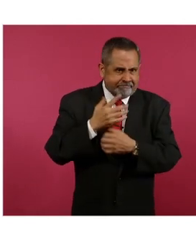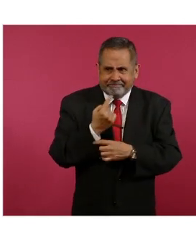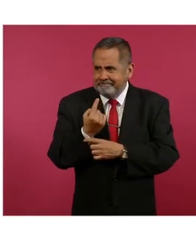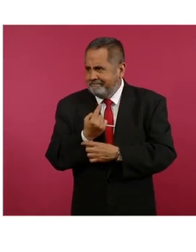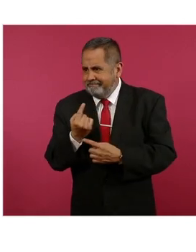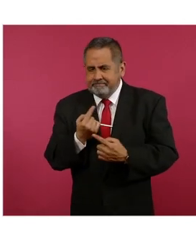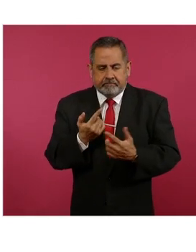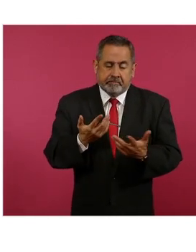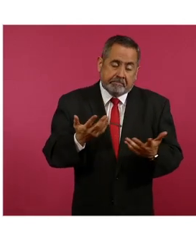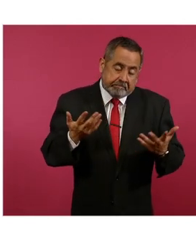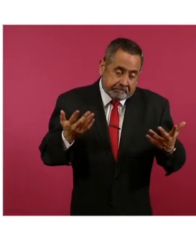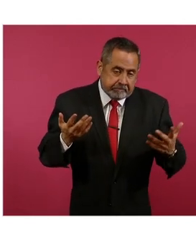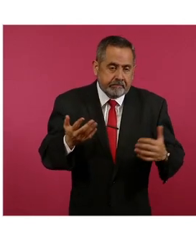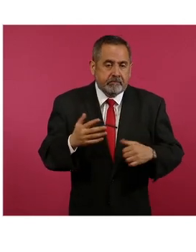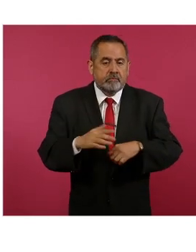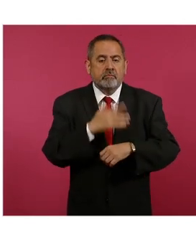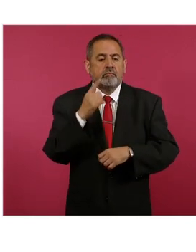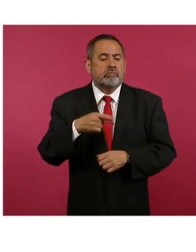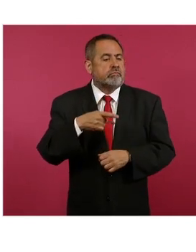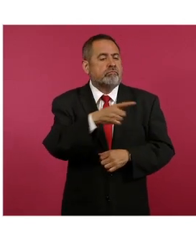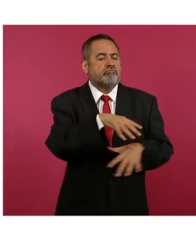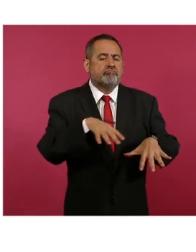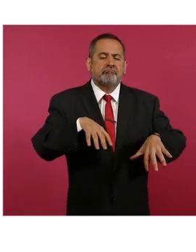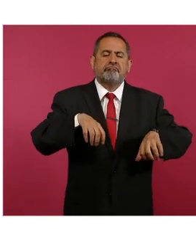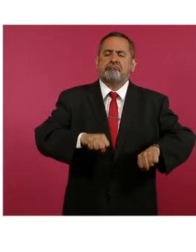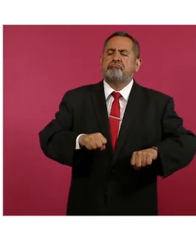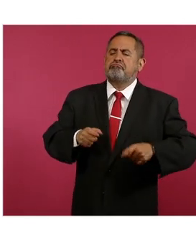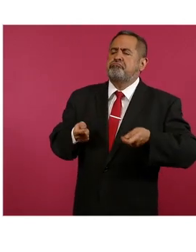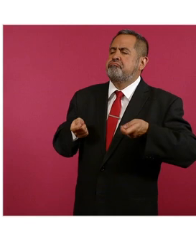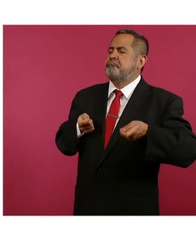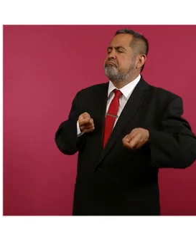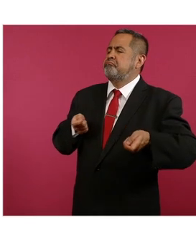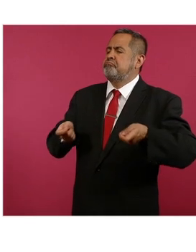porque pues dominaba por completo no